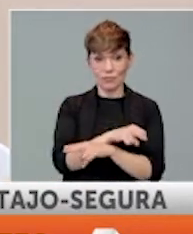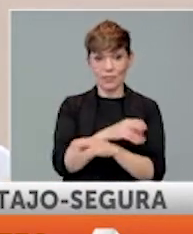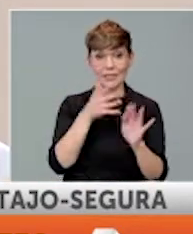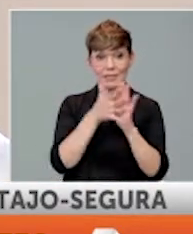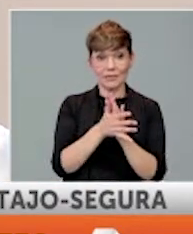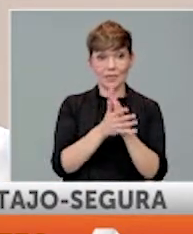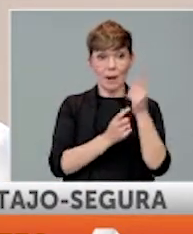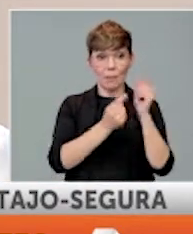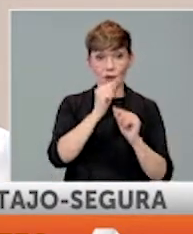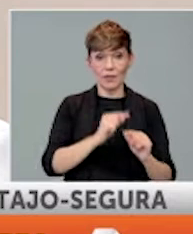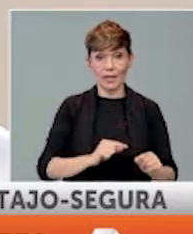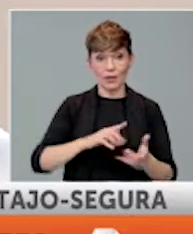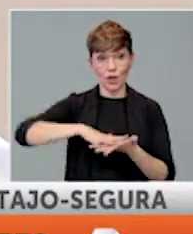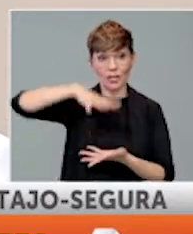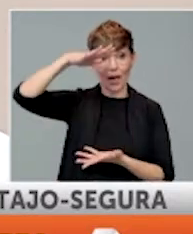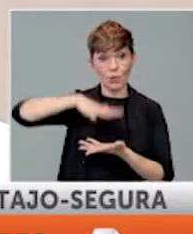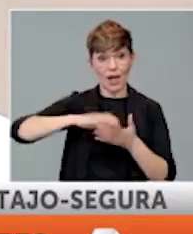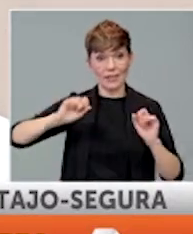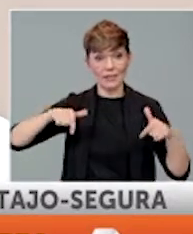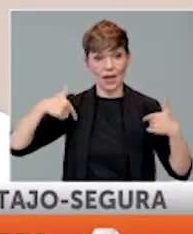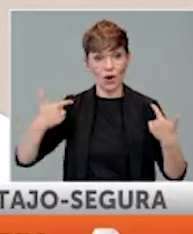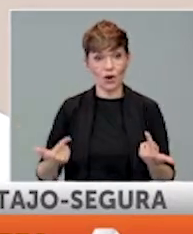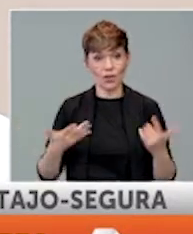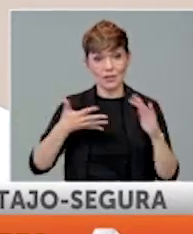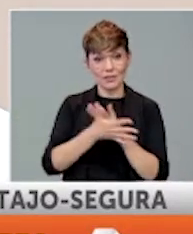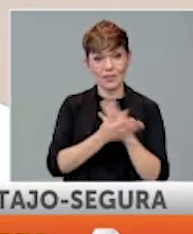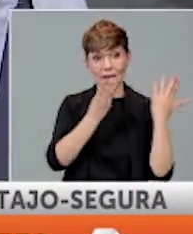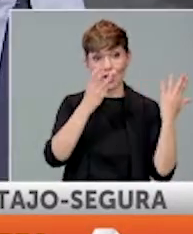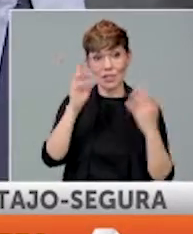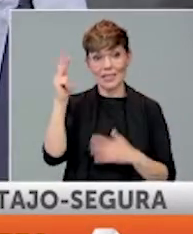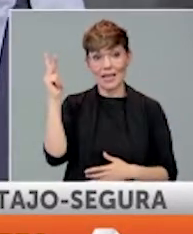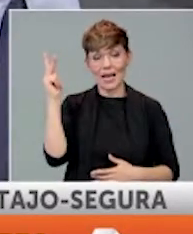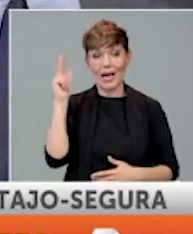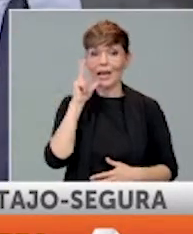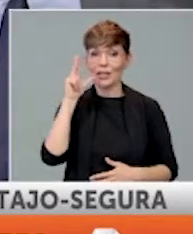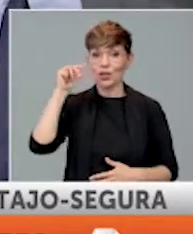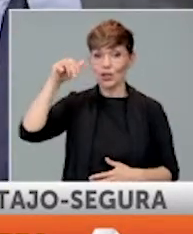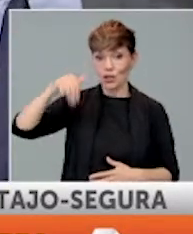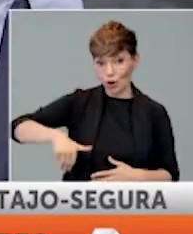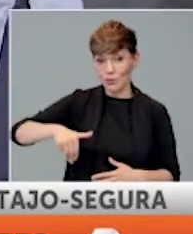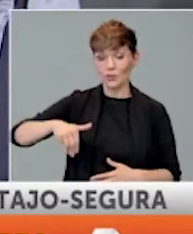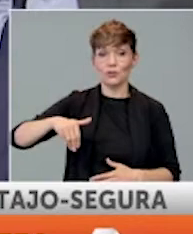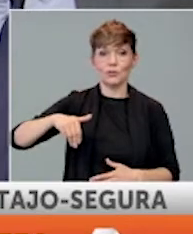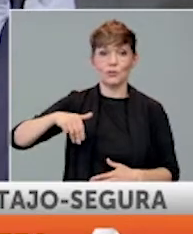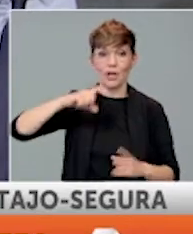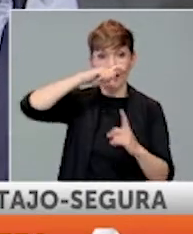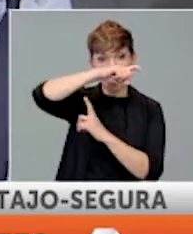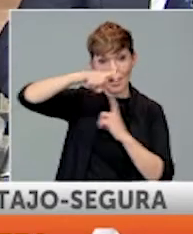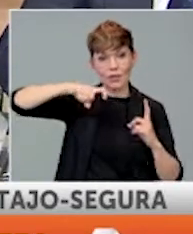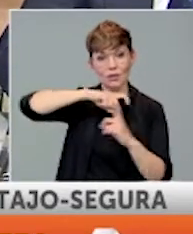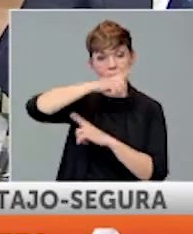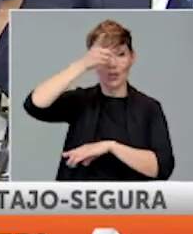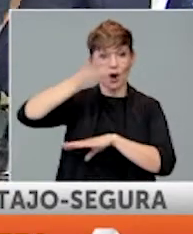caudales ecológicos que van a suponer aproximadamente 80 hectómetros cúbicos de desembalses de Entre Peña y Buendía todos los años obligadamente,